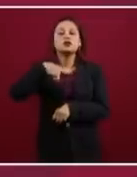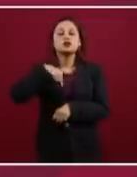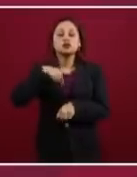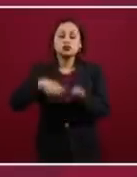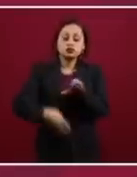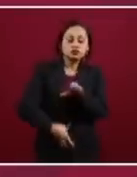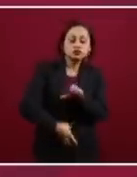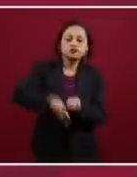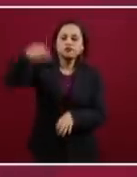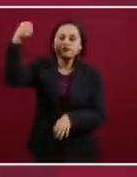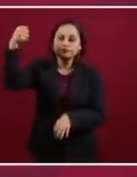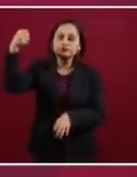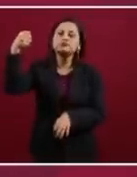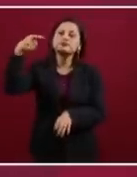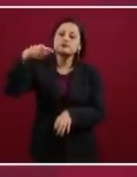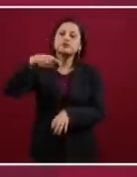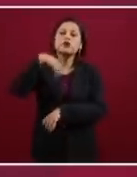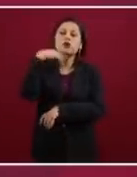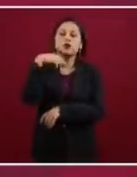corrupción